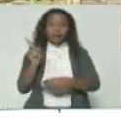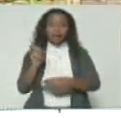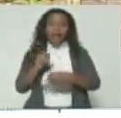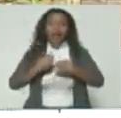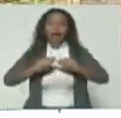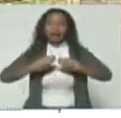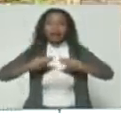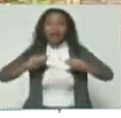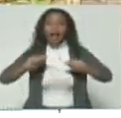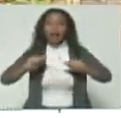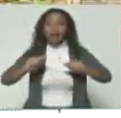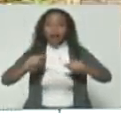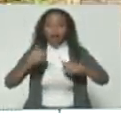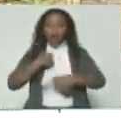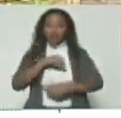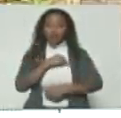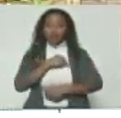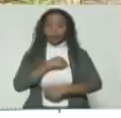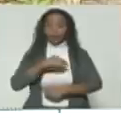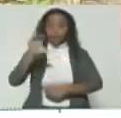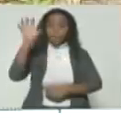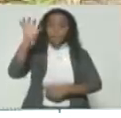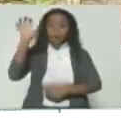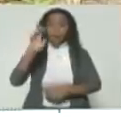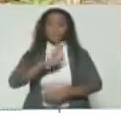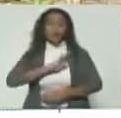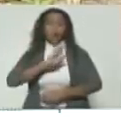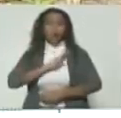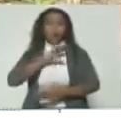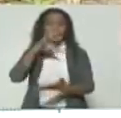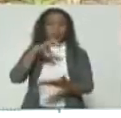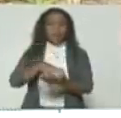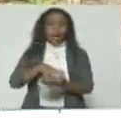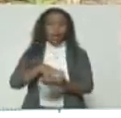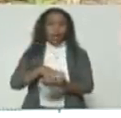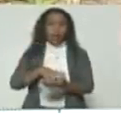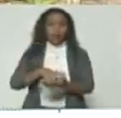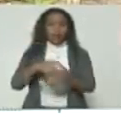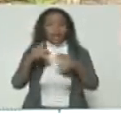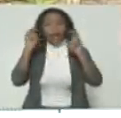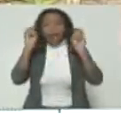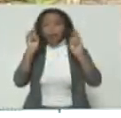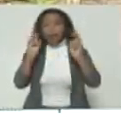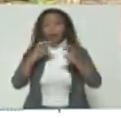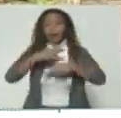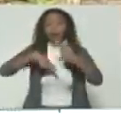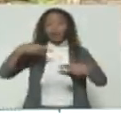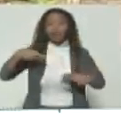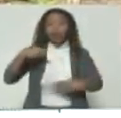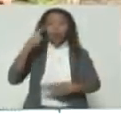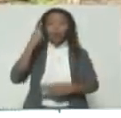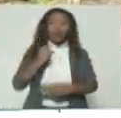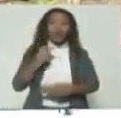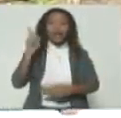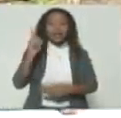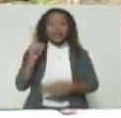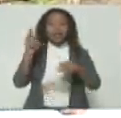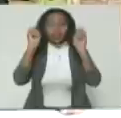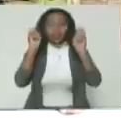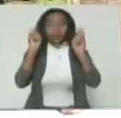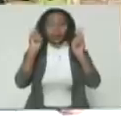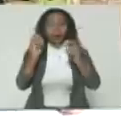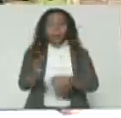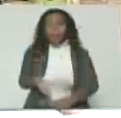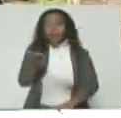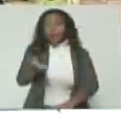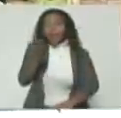tierra, en el caso de nuestro país, es propiedad del Estado. Y en el caso de la revolución bolivariana, el Estado tiene una connotación muy particular, que es